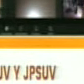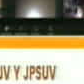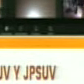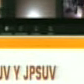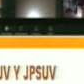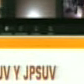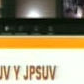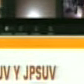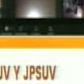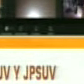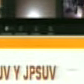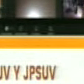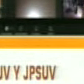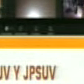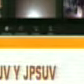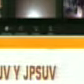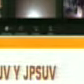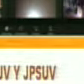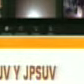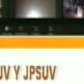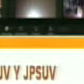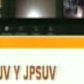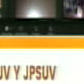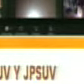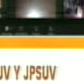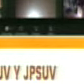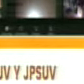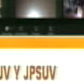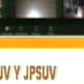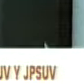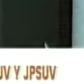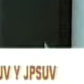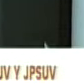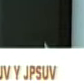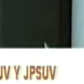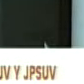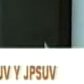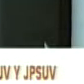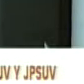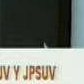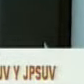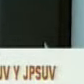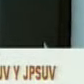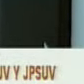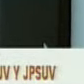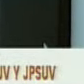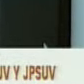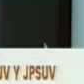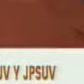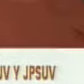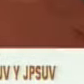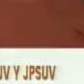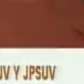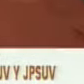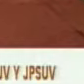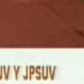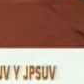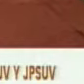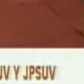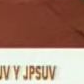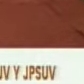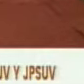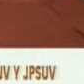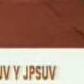nacional el partido y la JPSUV, ambos, como debe ser, pues, haciendo